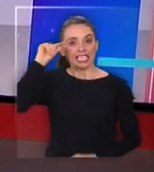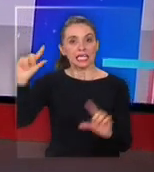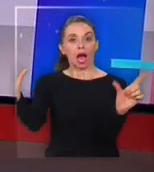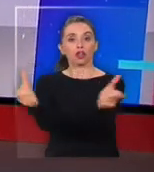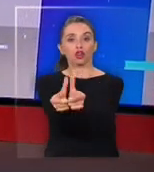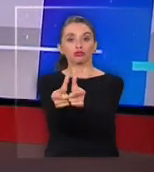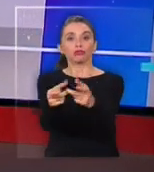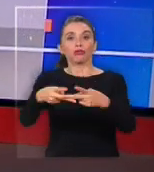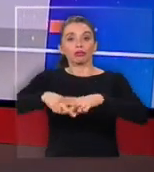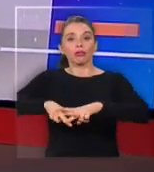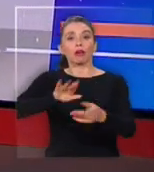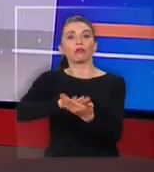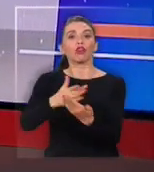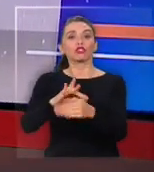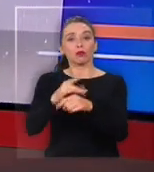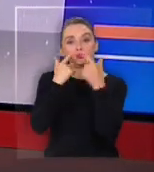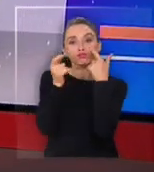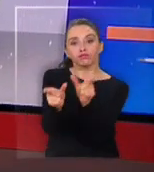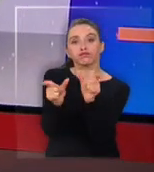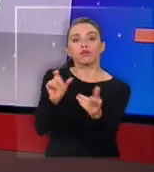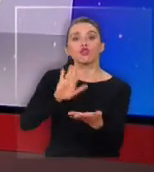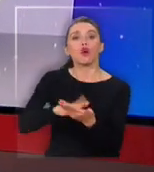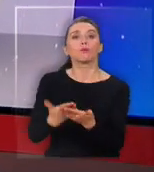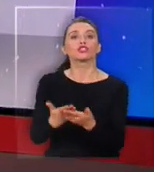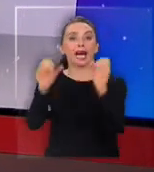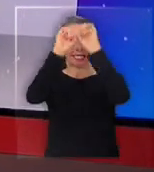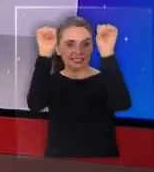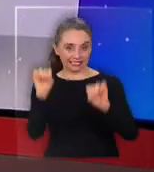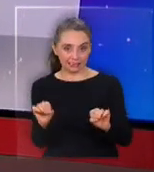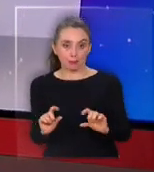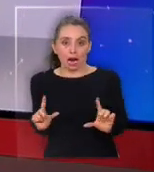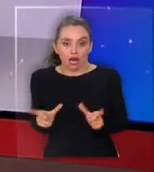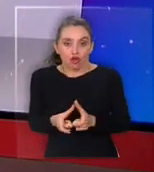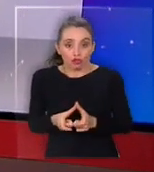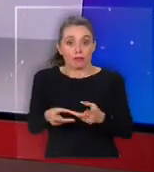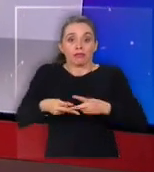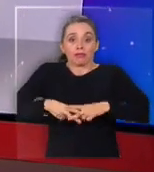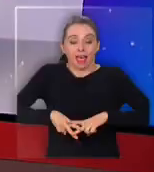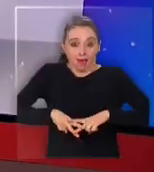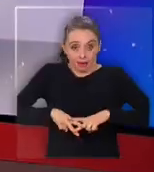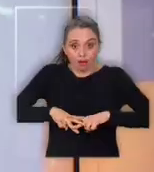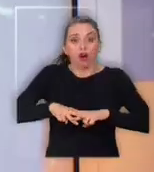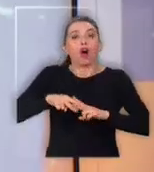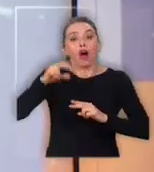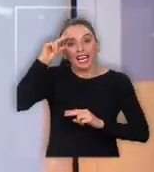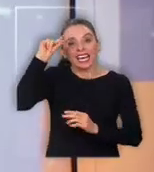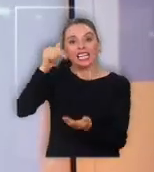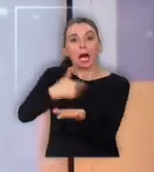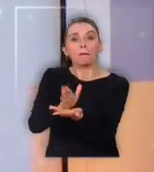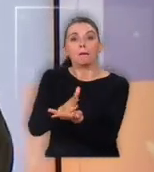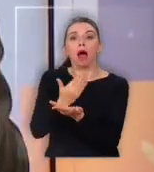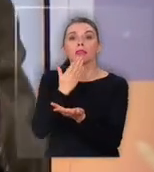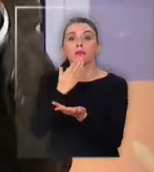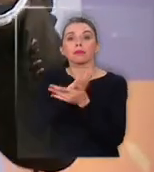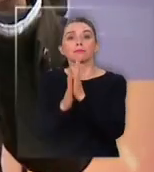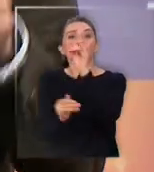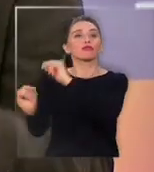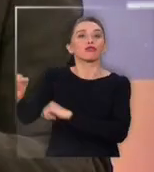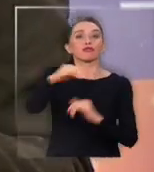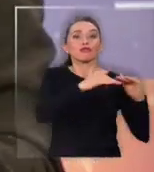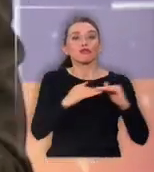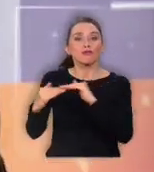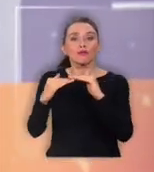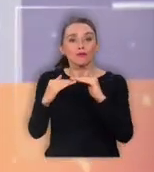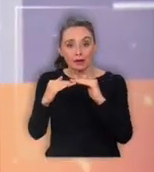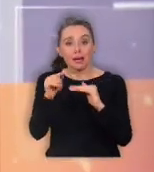Consejo Técnico de Salud que monitoreará el sistema. Por ejemplo, este Consejo Técnico es el que va a crear este Plan Universal de Salud, del que hablamos